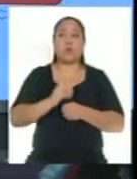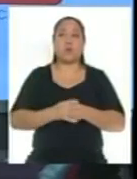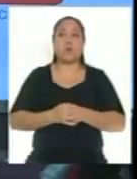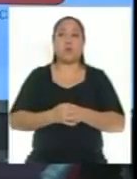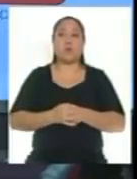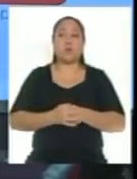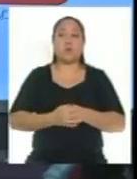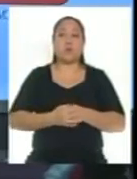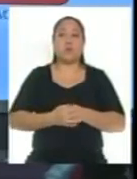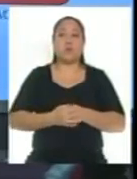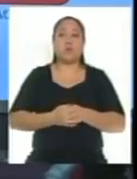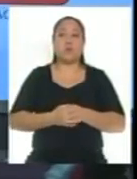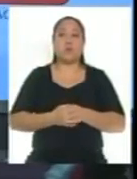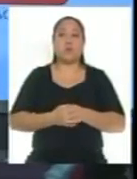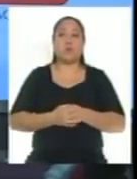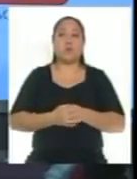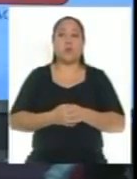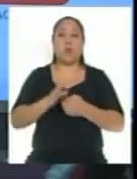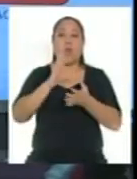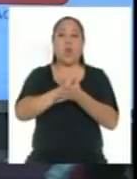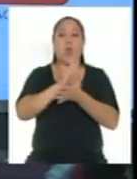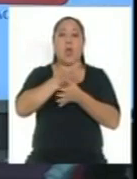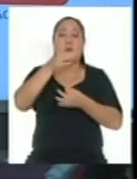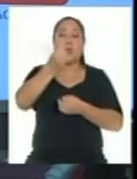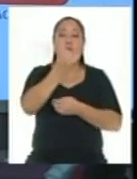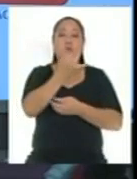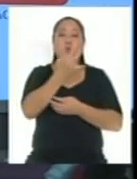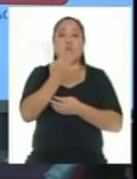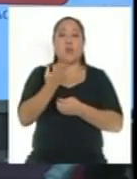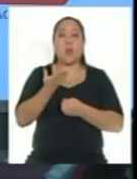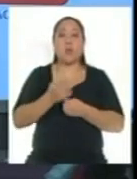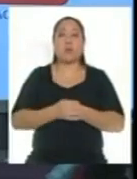52.905%. Actas contabilizadas,